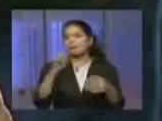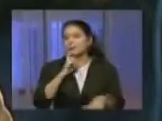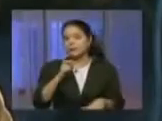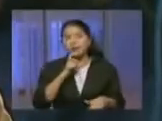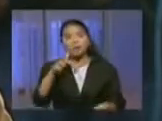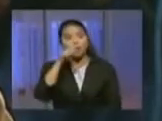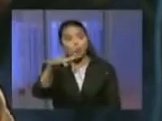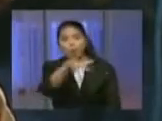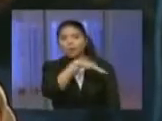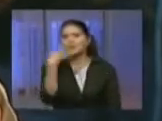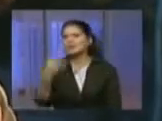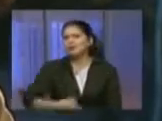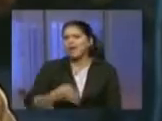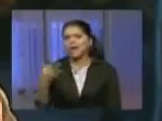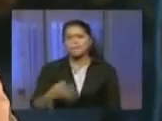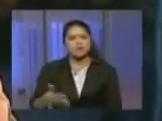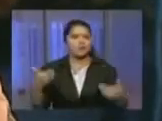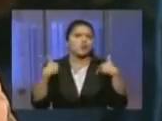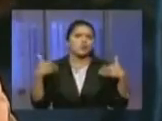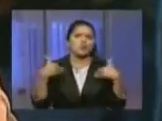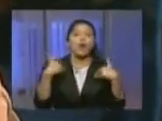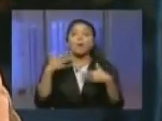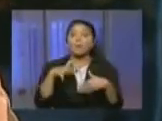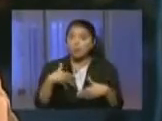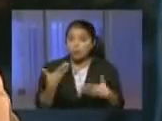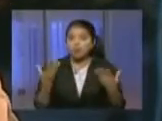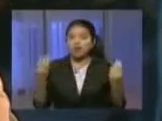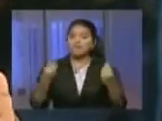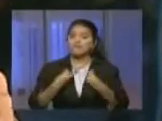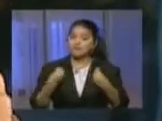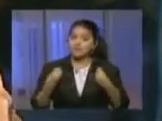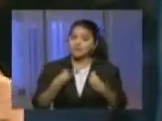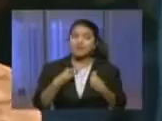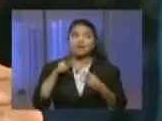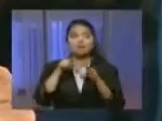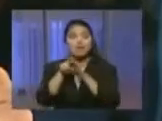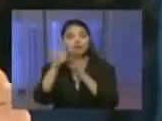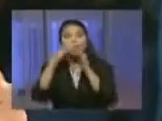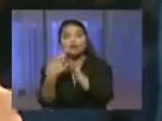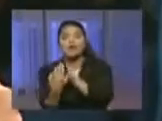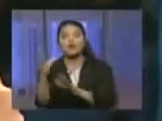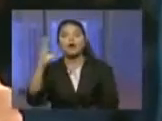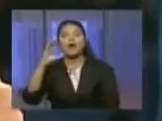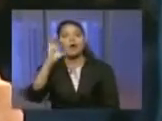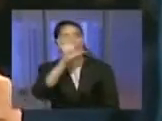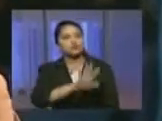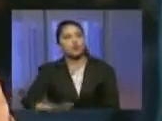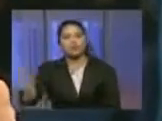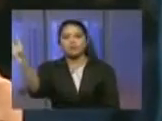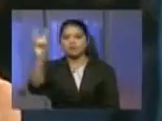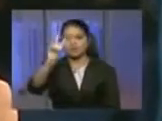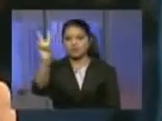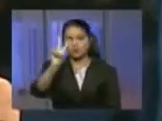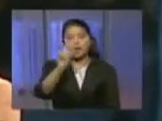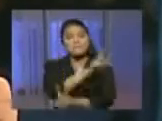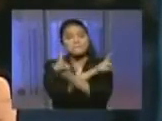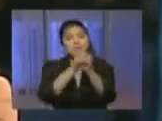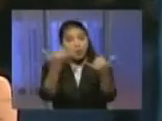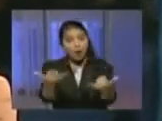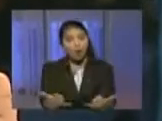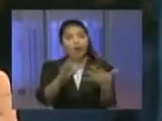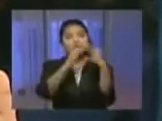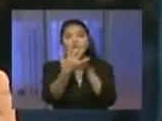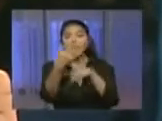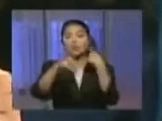pueblo siempre pasó para lograr vivir en los barrios de Caracas y en todos los barrios de Venezuela ahora barrio nuevo barrio